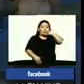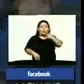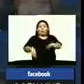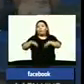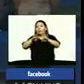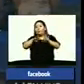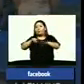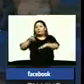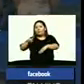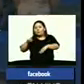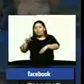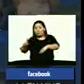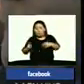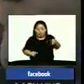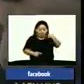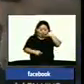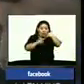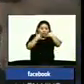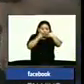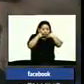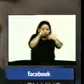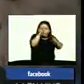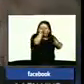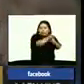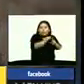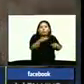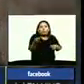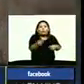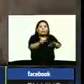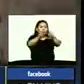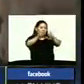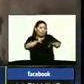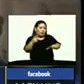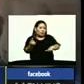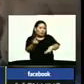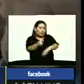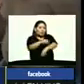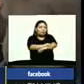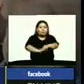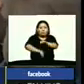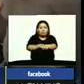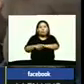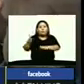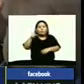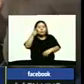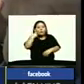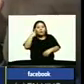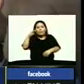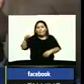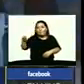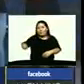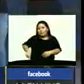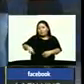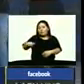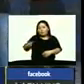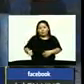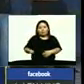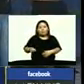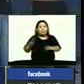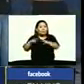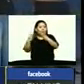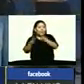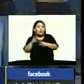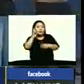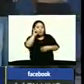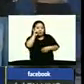de la Policía Nacional Civil, se logró la captura de siete pandilleros en la urbanización Santa Eduviges de Soyapango. Según